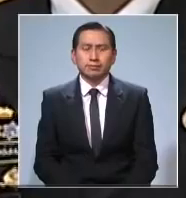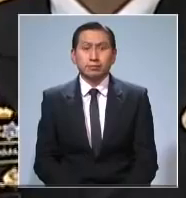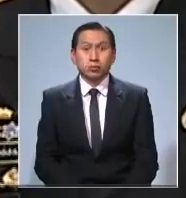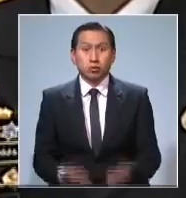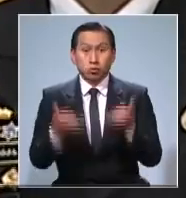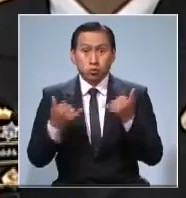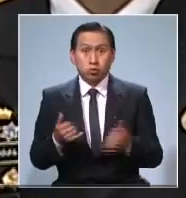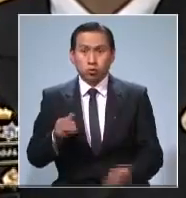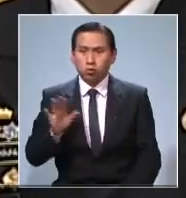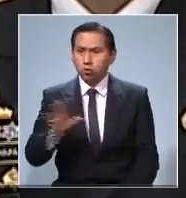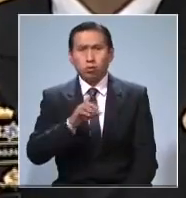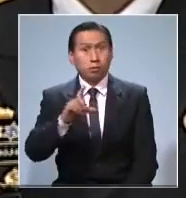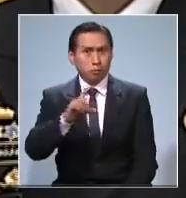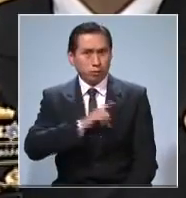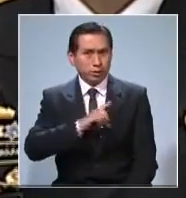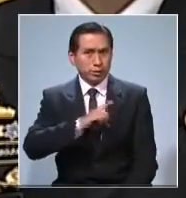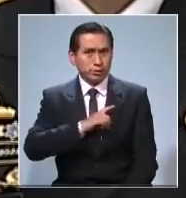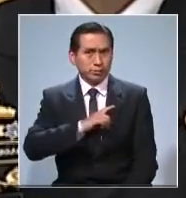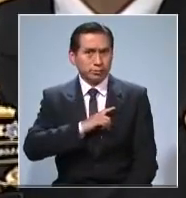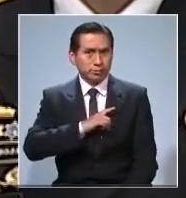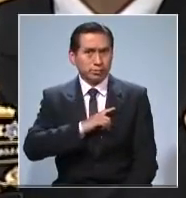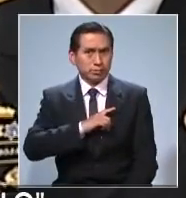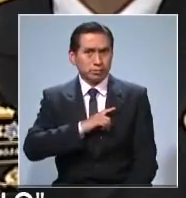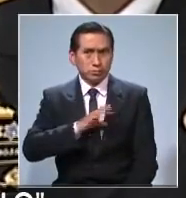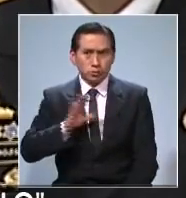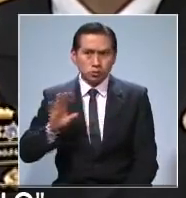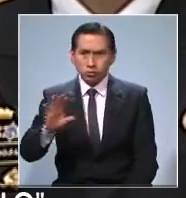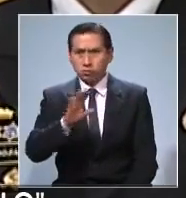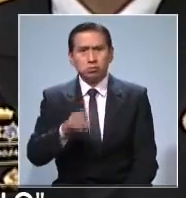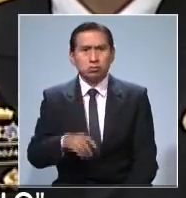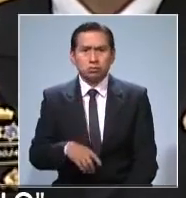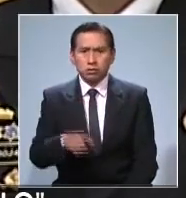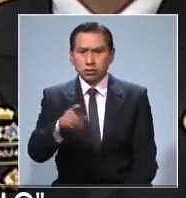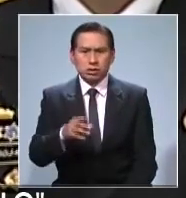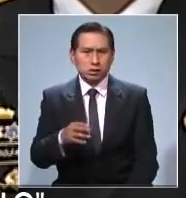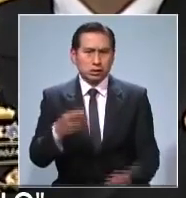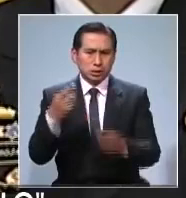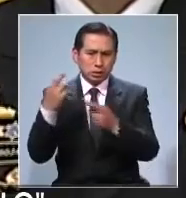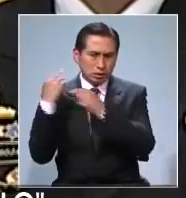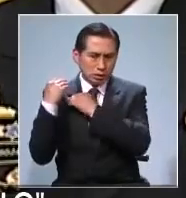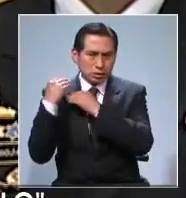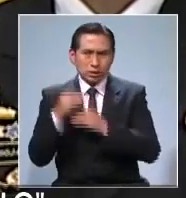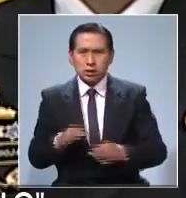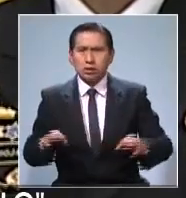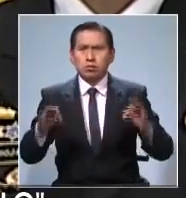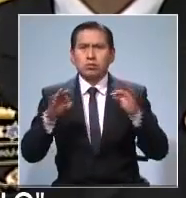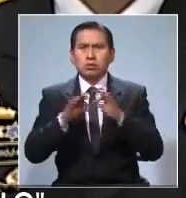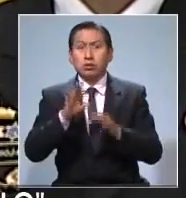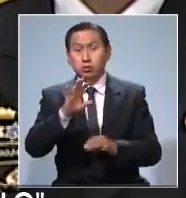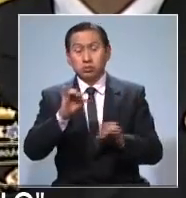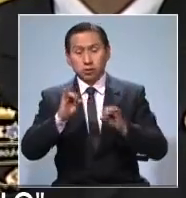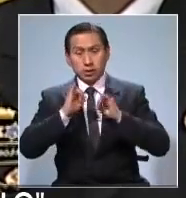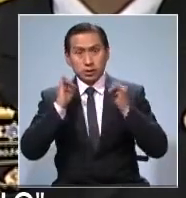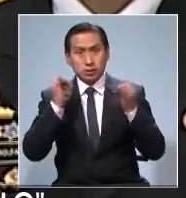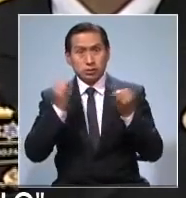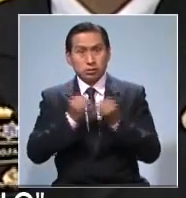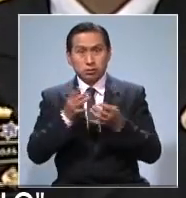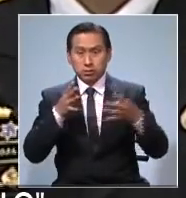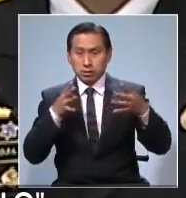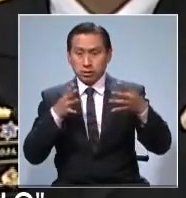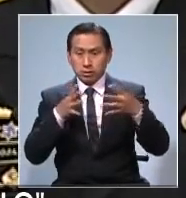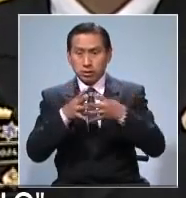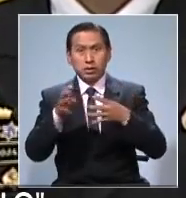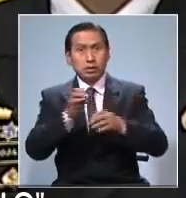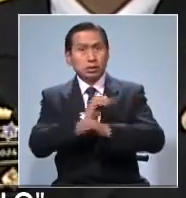Hoy la policía tiene la tarea de ser una institución